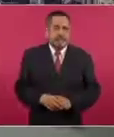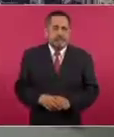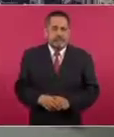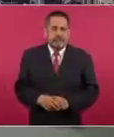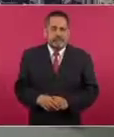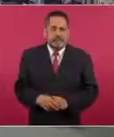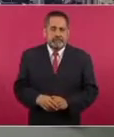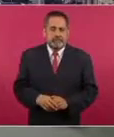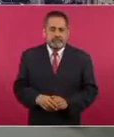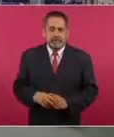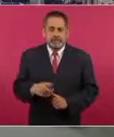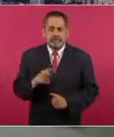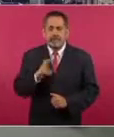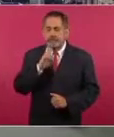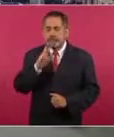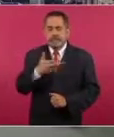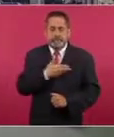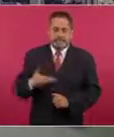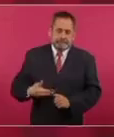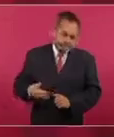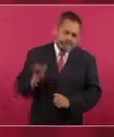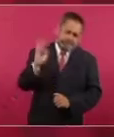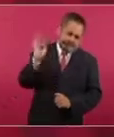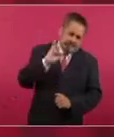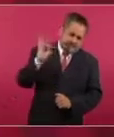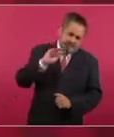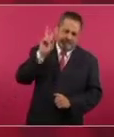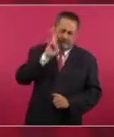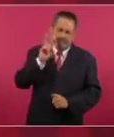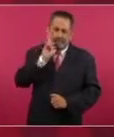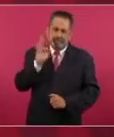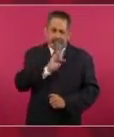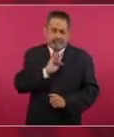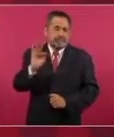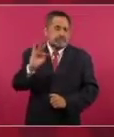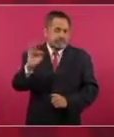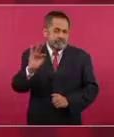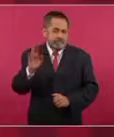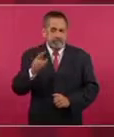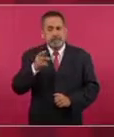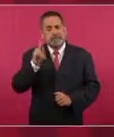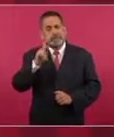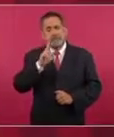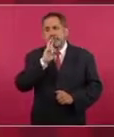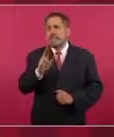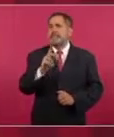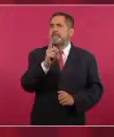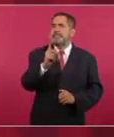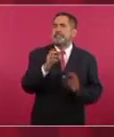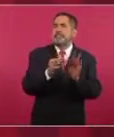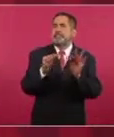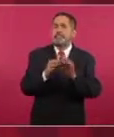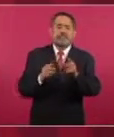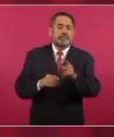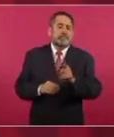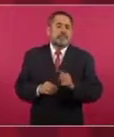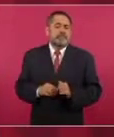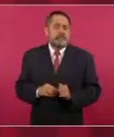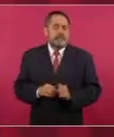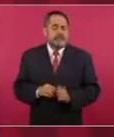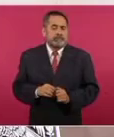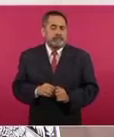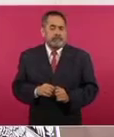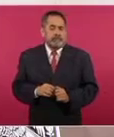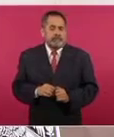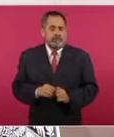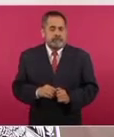lo que sí quiero expresar es que los